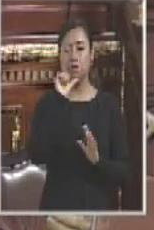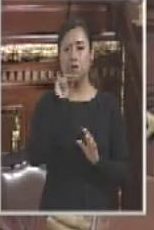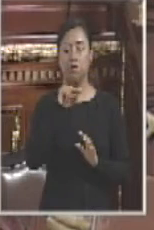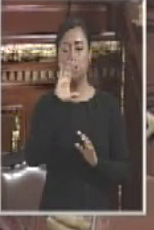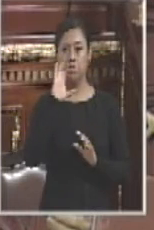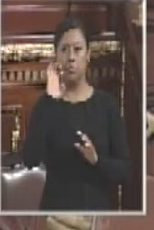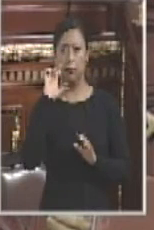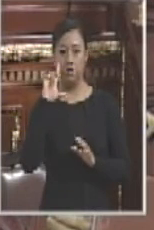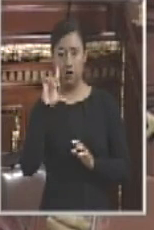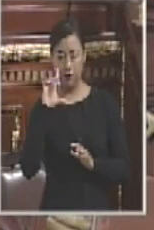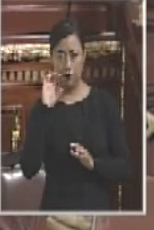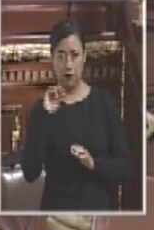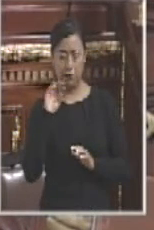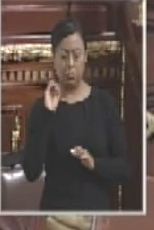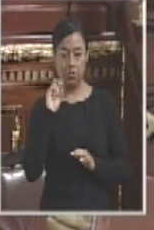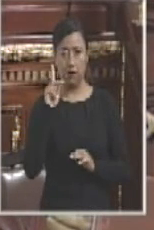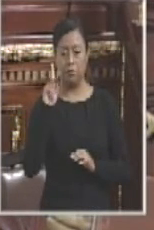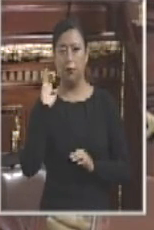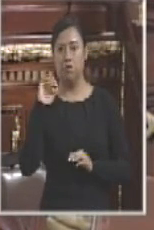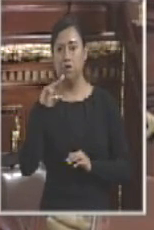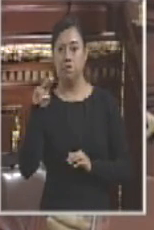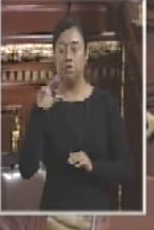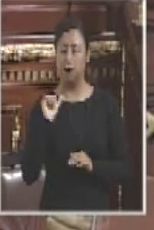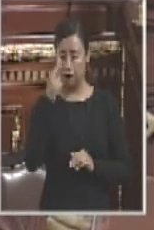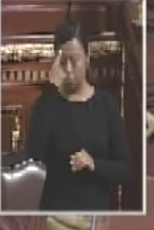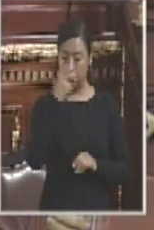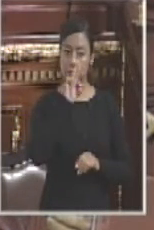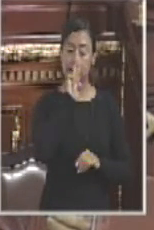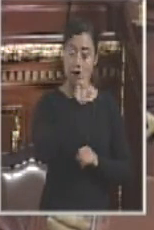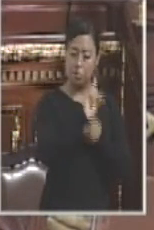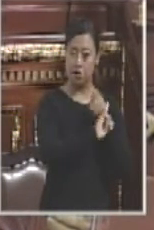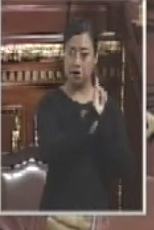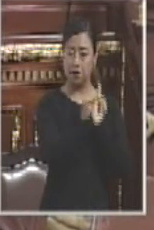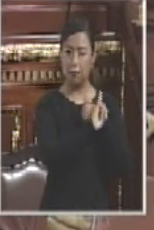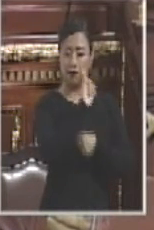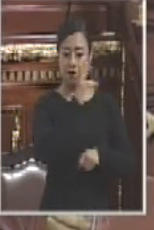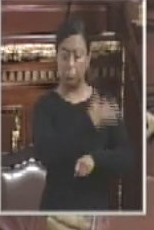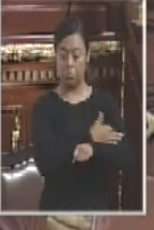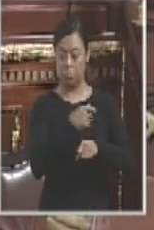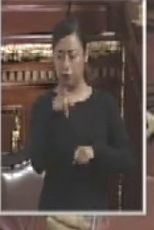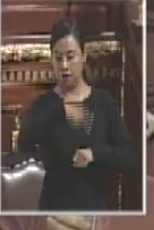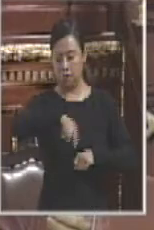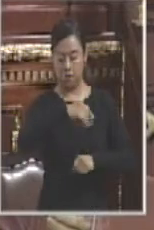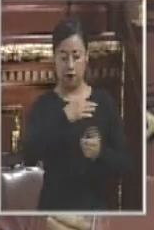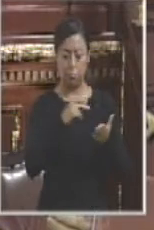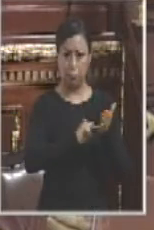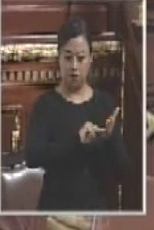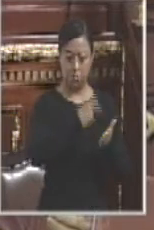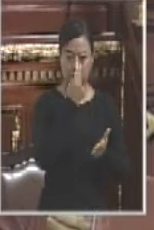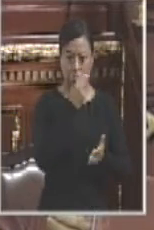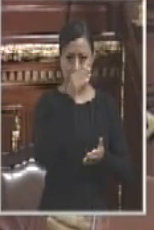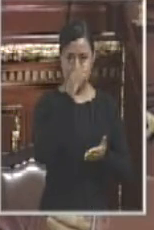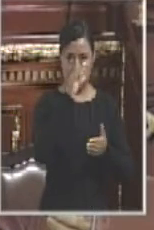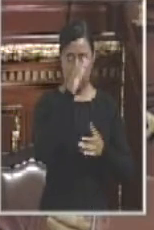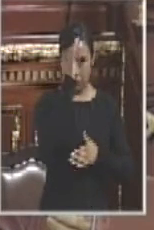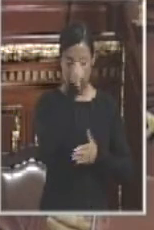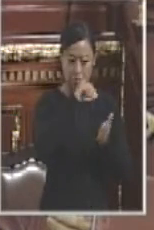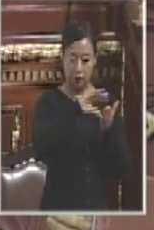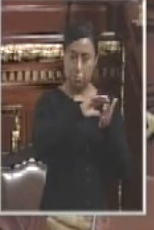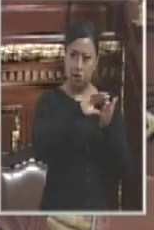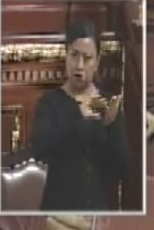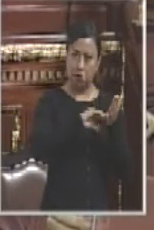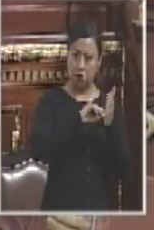Collazo, para que resuelva la problemática de las familias que firmaron el convenio de colaboración y desocupación del